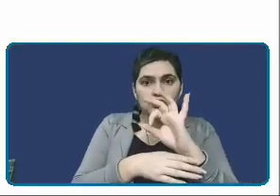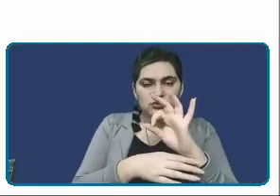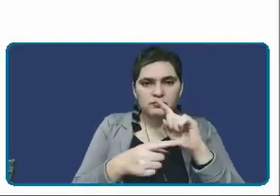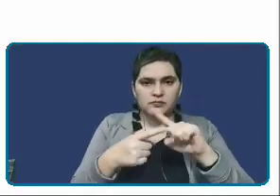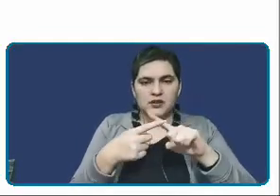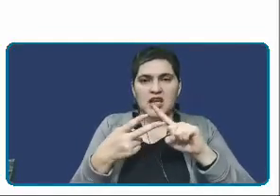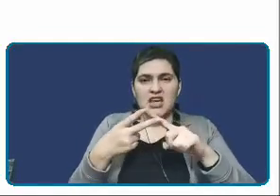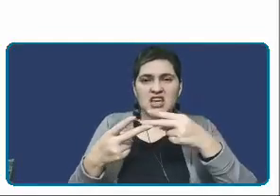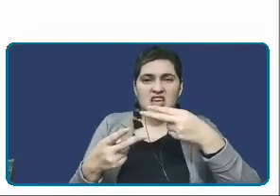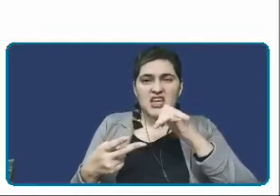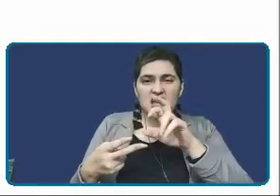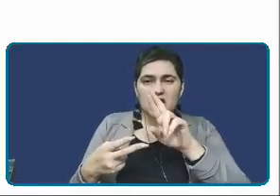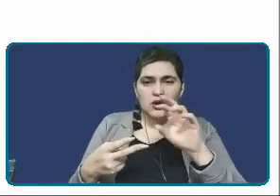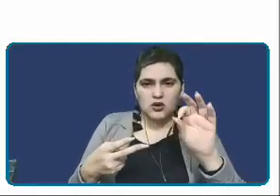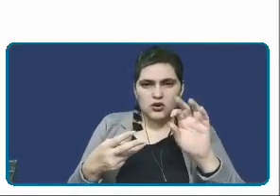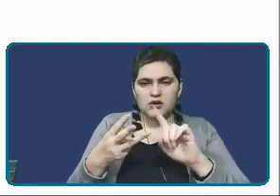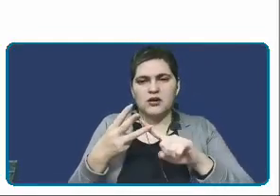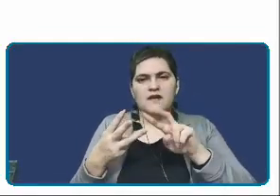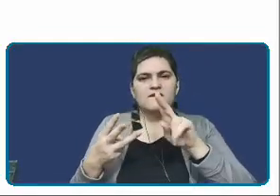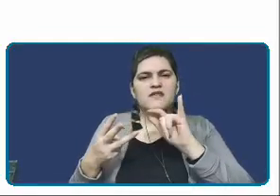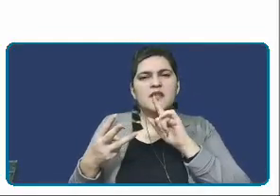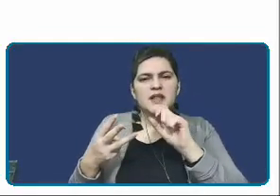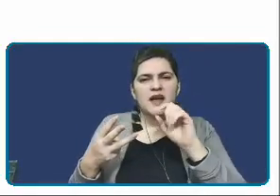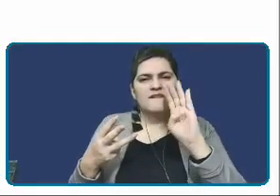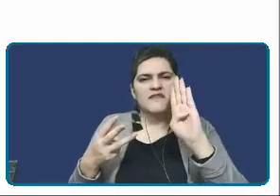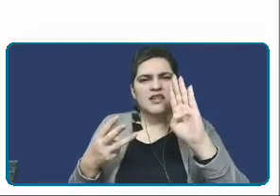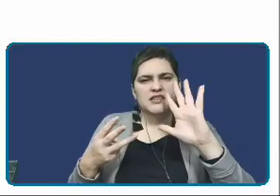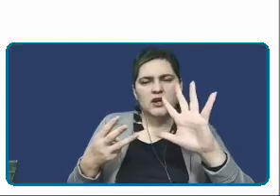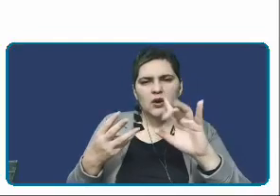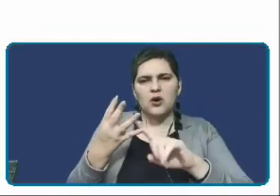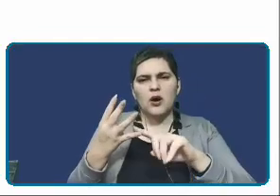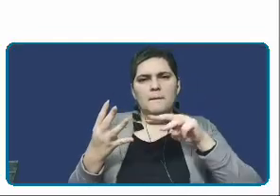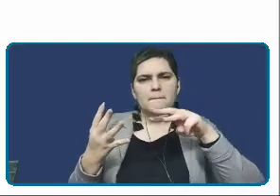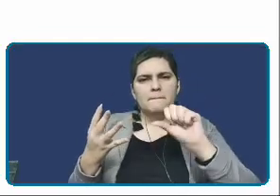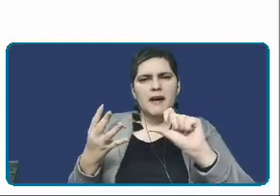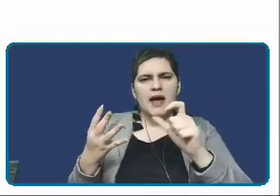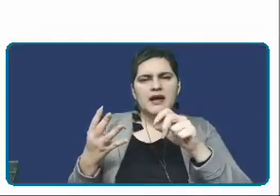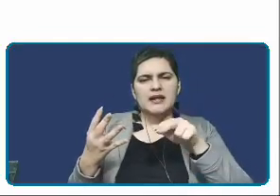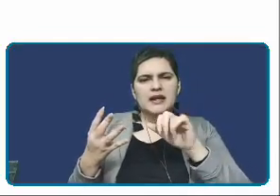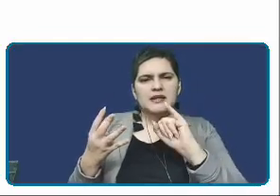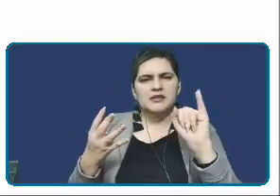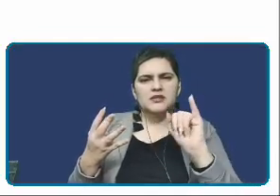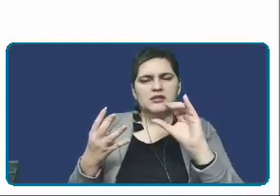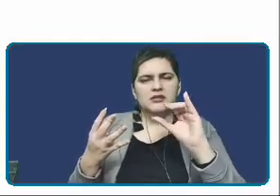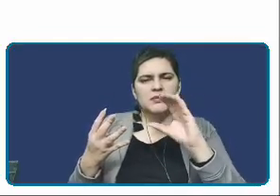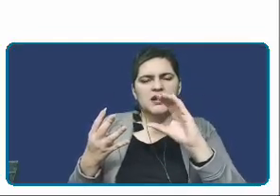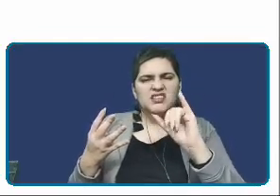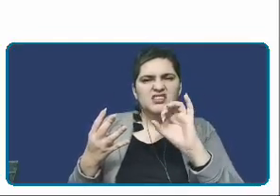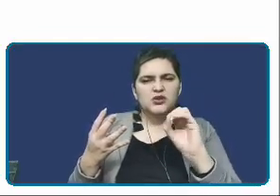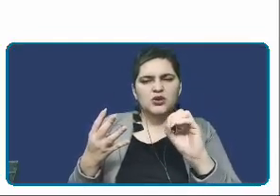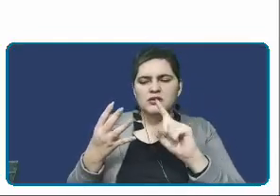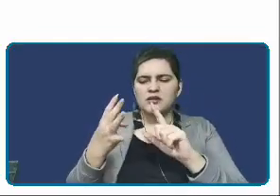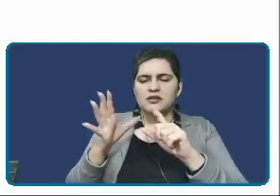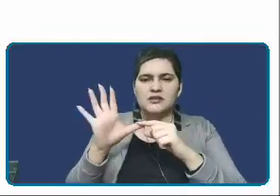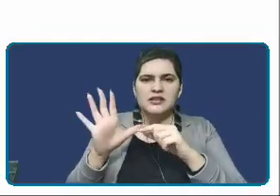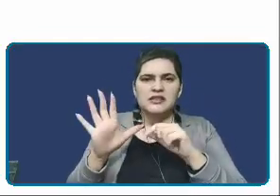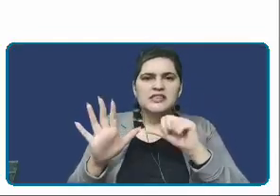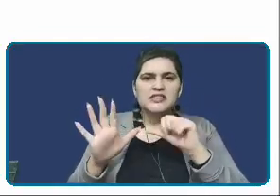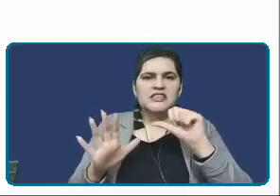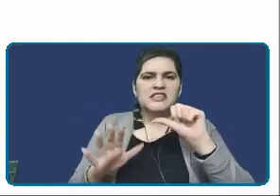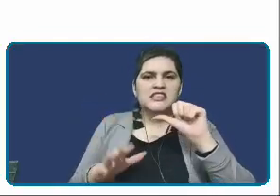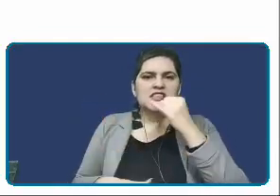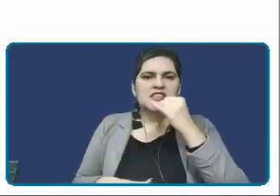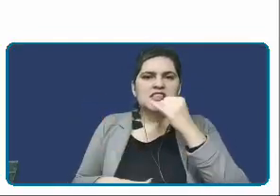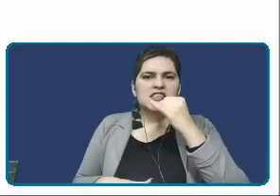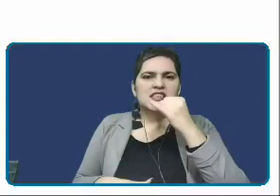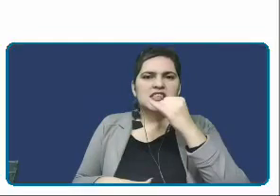B5, ácido fólico, la vitamina C, el magnesio, el zinc. Me faltó la C y del zinc. Los ácidos grasos esenciales, omega 3 y